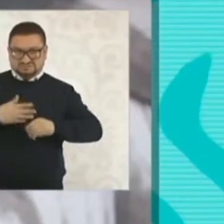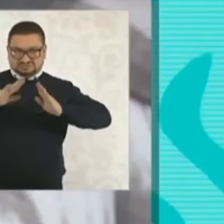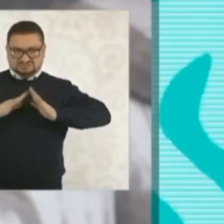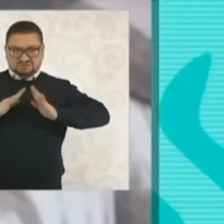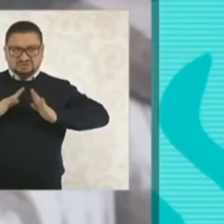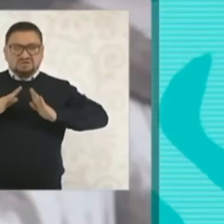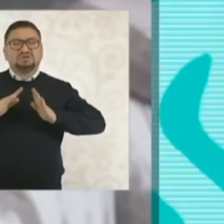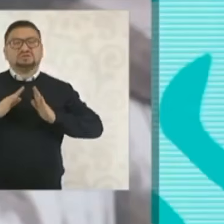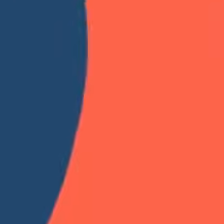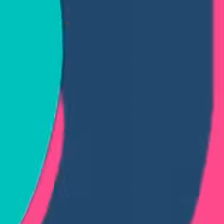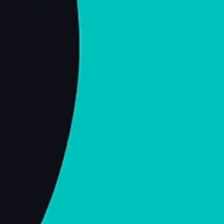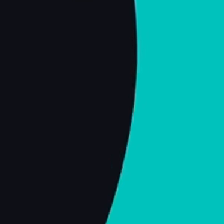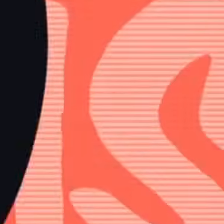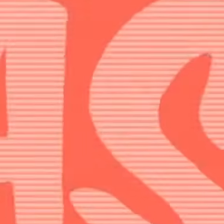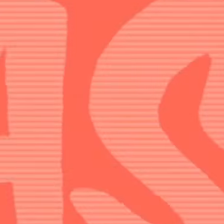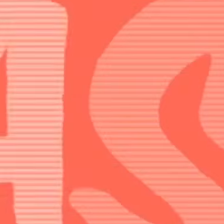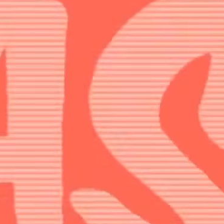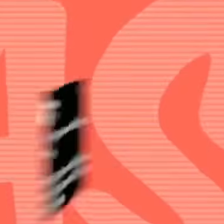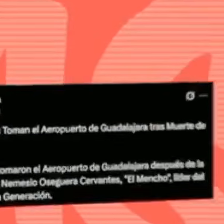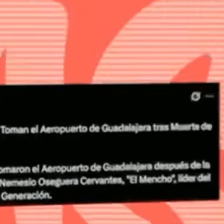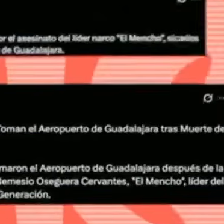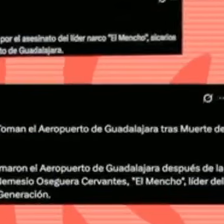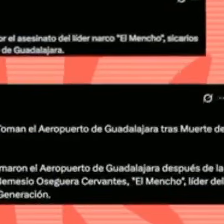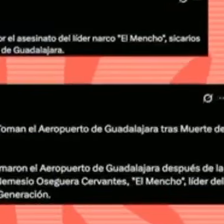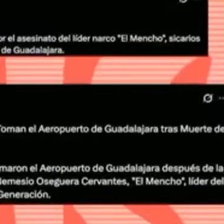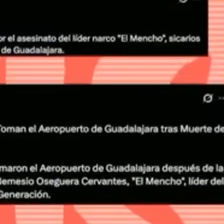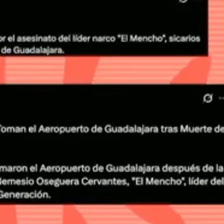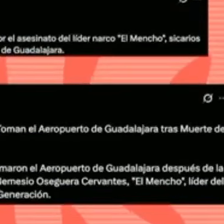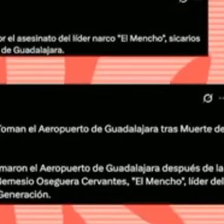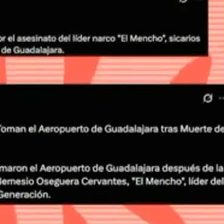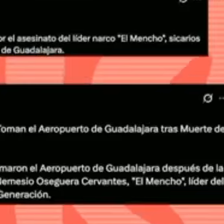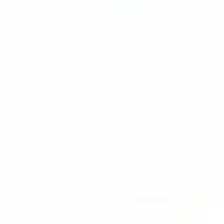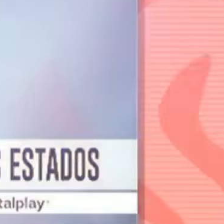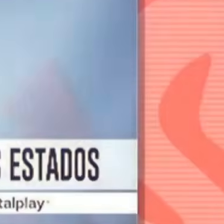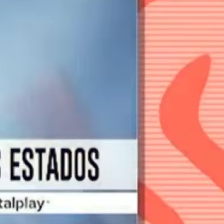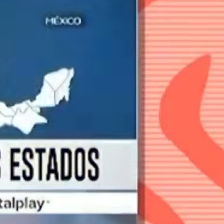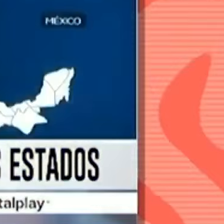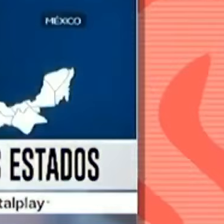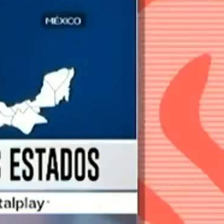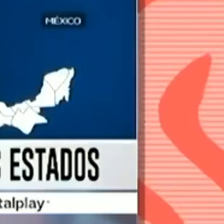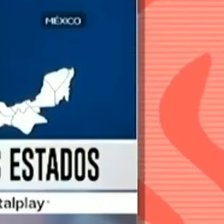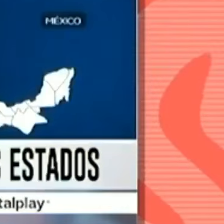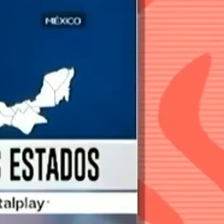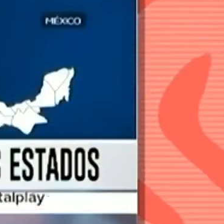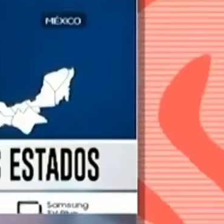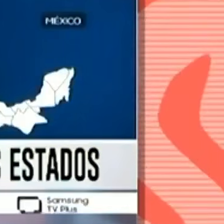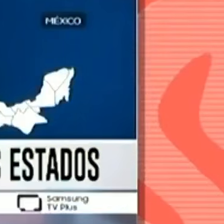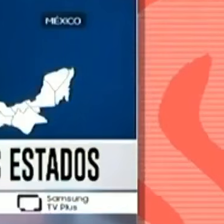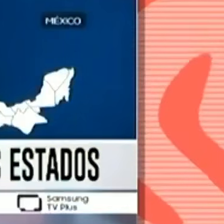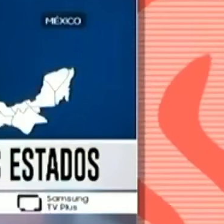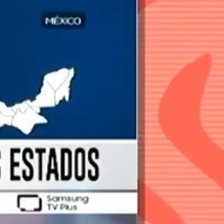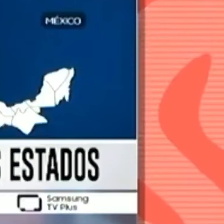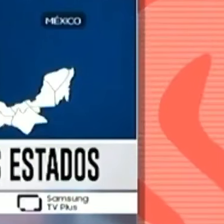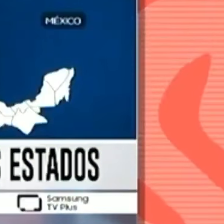registraron ataques a la población civil. B. Miembros del crimen organizado tomaron el aeropuerto de Guadalajara. Estas imágenes que usted ve en pantalla